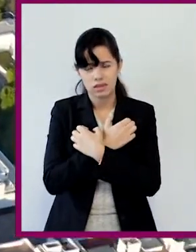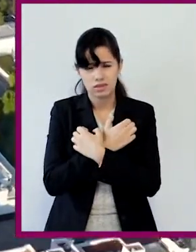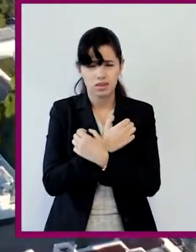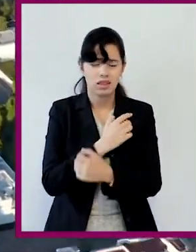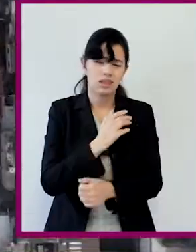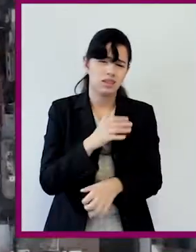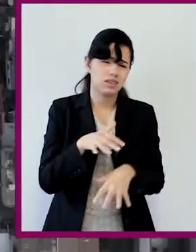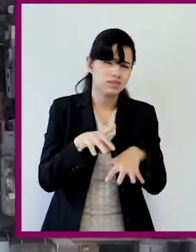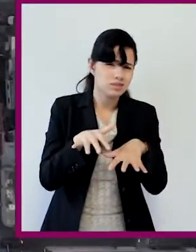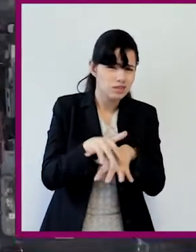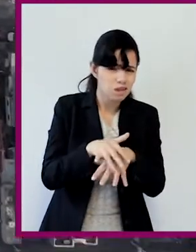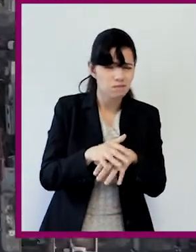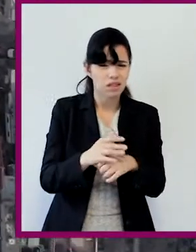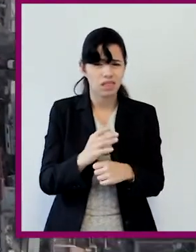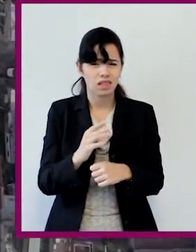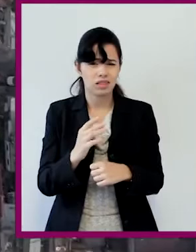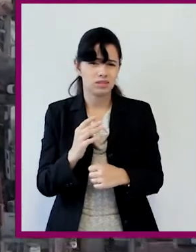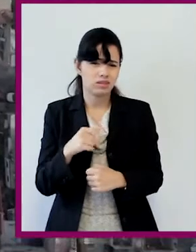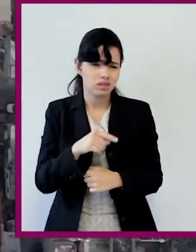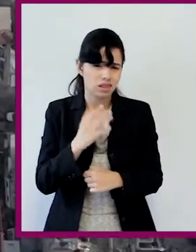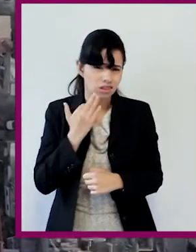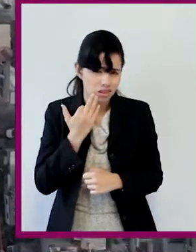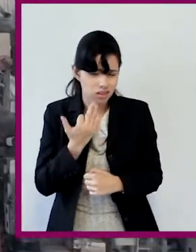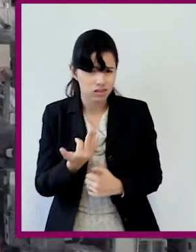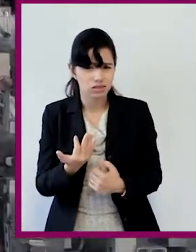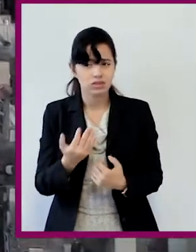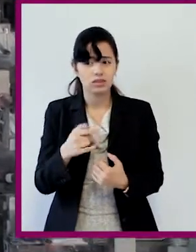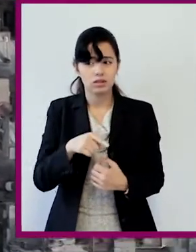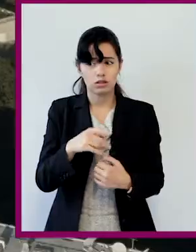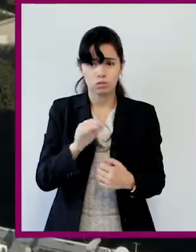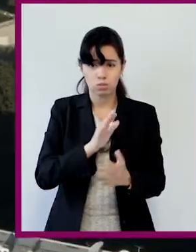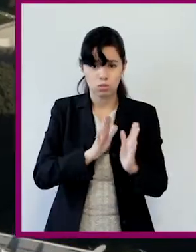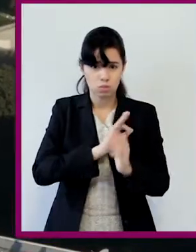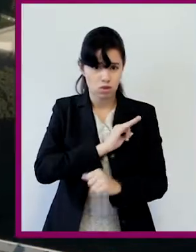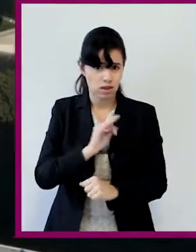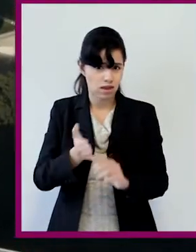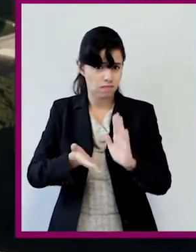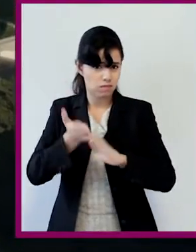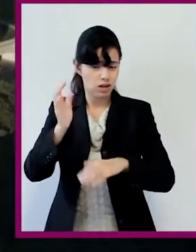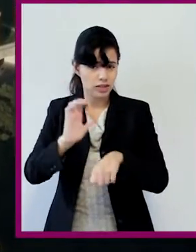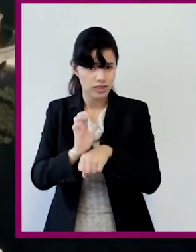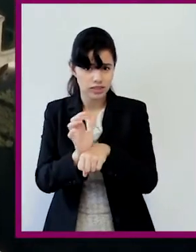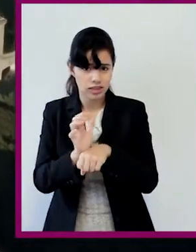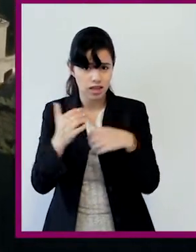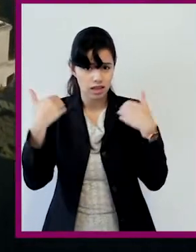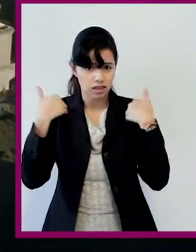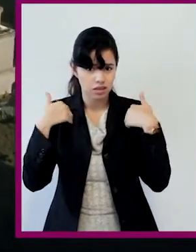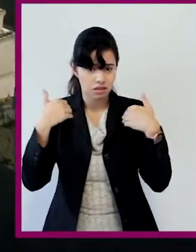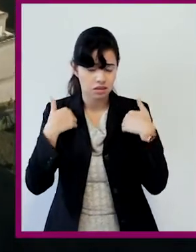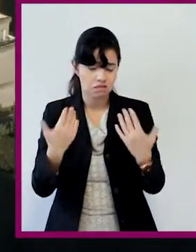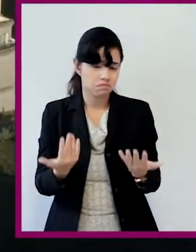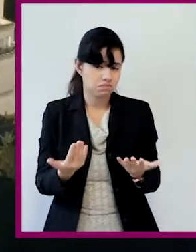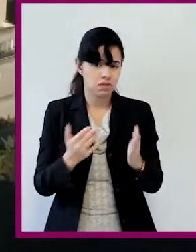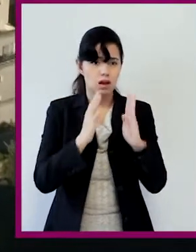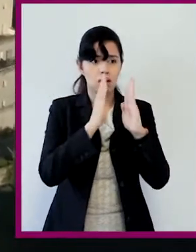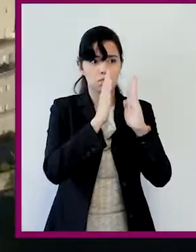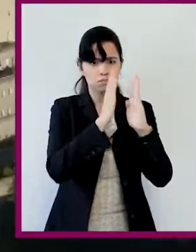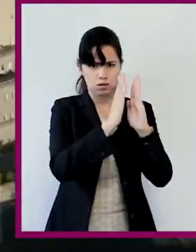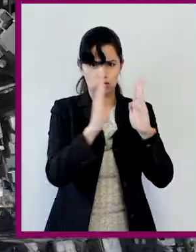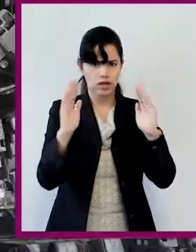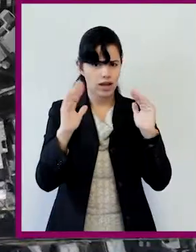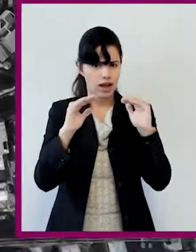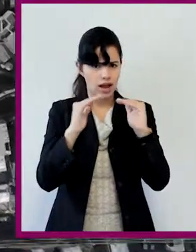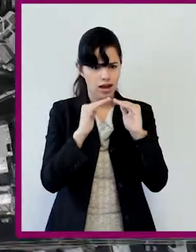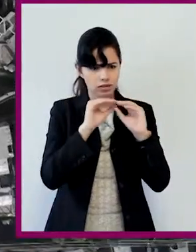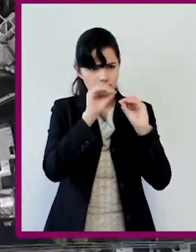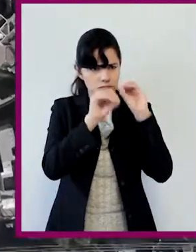no puede ir al cine, no tiene biblioteca, no tiene espacio para estudiar, no tiene posibilidad de automóvil.